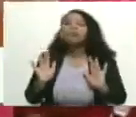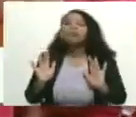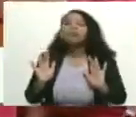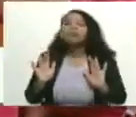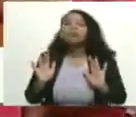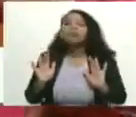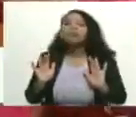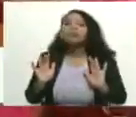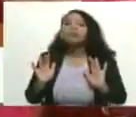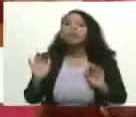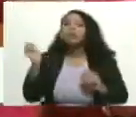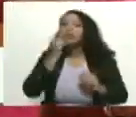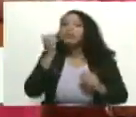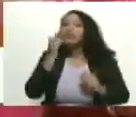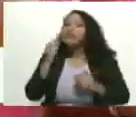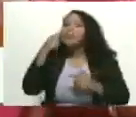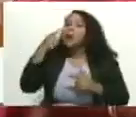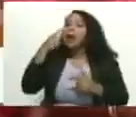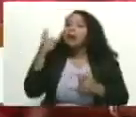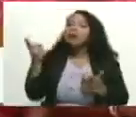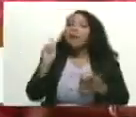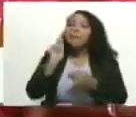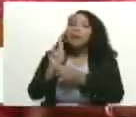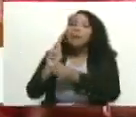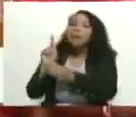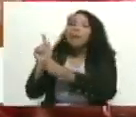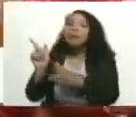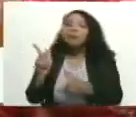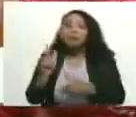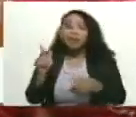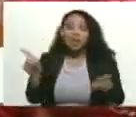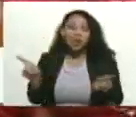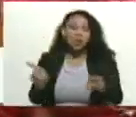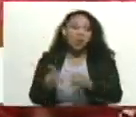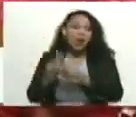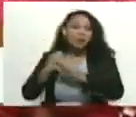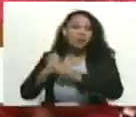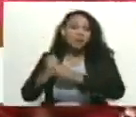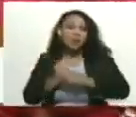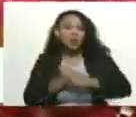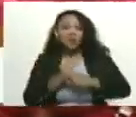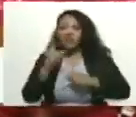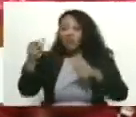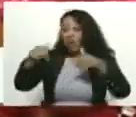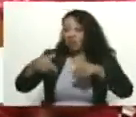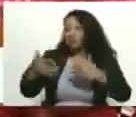Le vamos a reclamar. Así como hacen en el béisbol, uno se pone las manos atrás y le dice, ¿qué haces tú aquí?